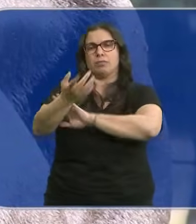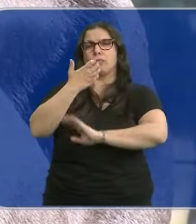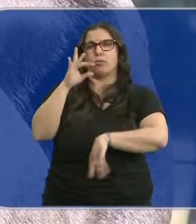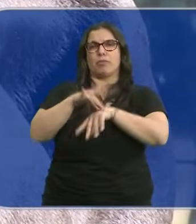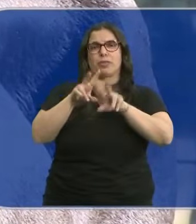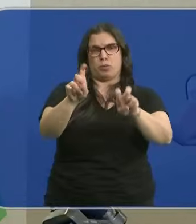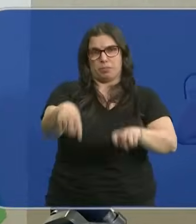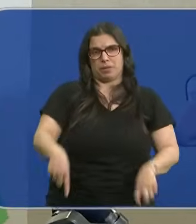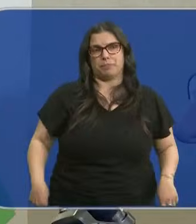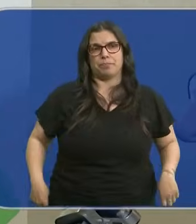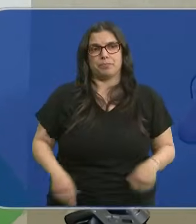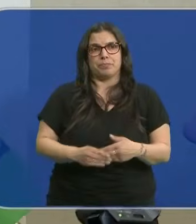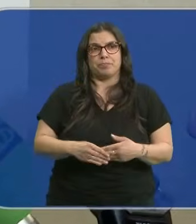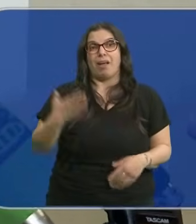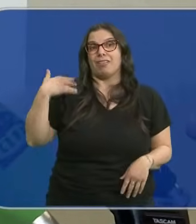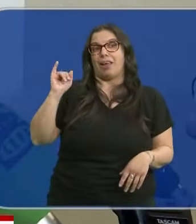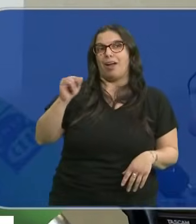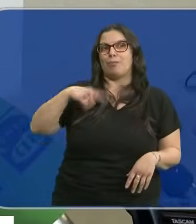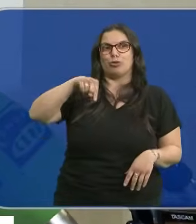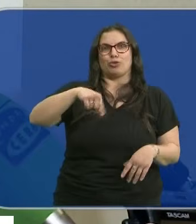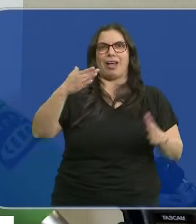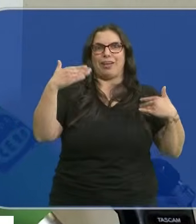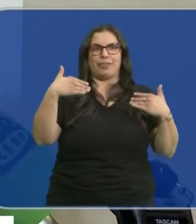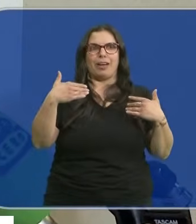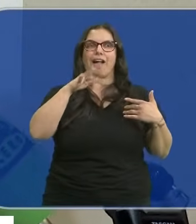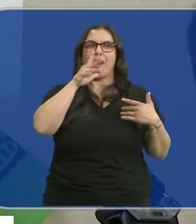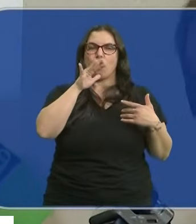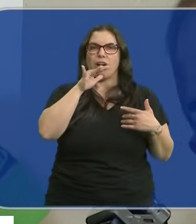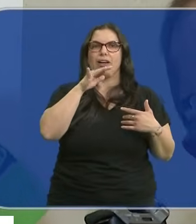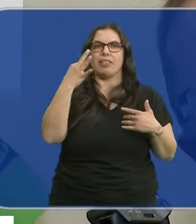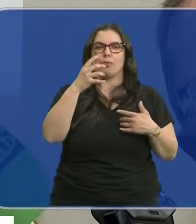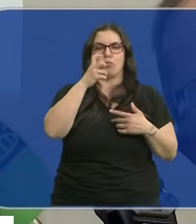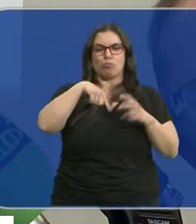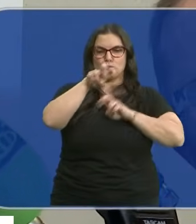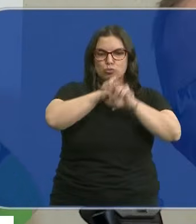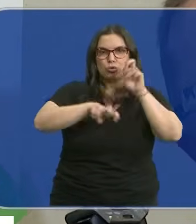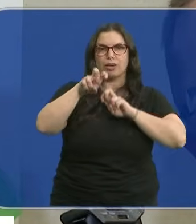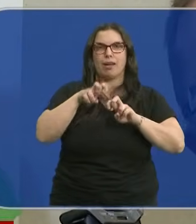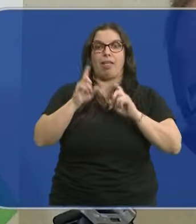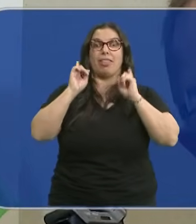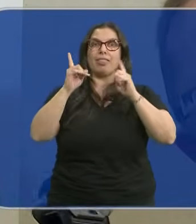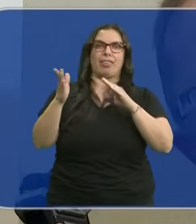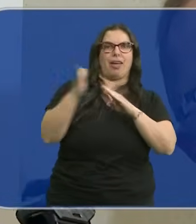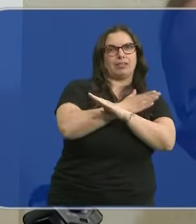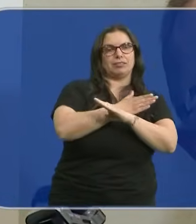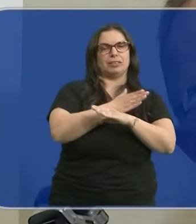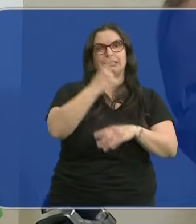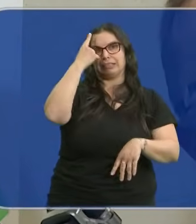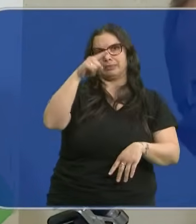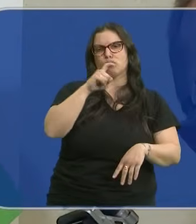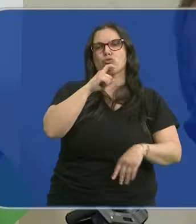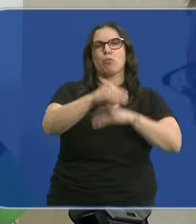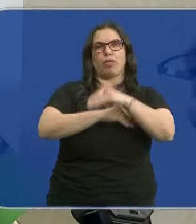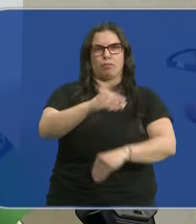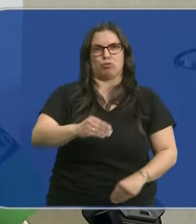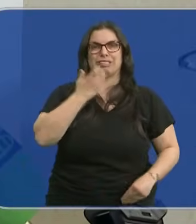nuevas enfermedades. Existían, pero no las teníamos aquí nosotros. Entonces lo que tenemos que buscar es adelantarnos a estas enfermedades y saber cómo tenemos